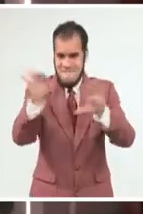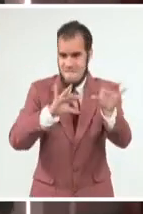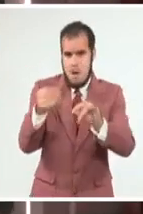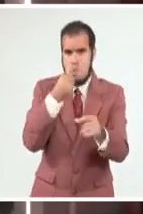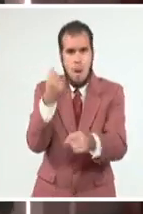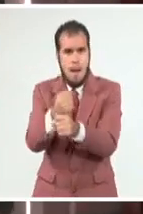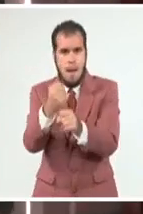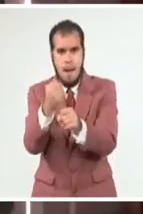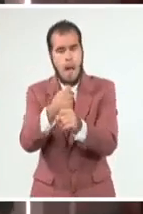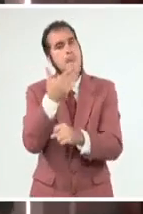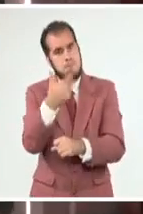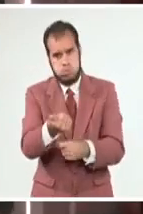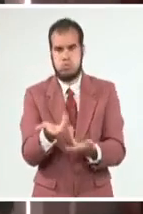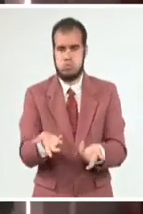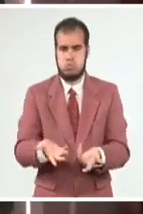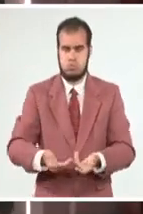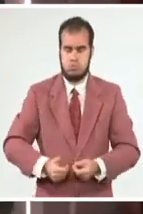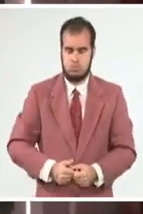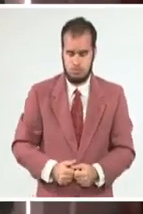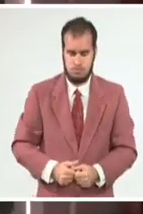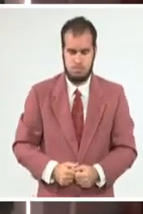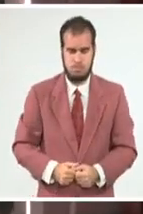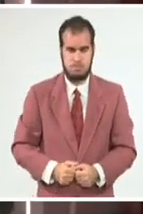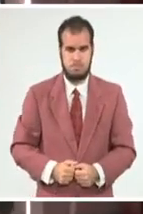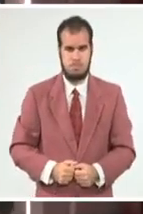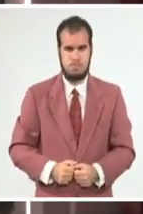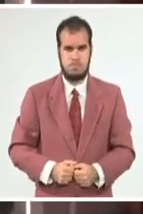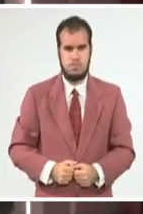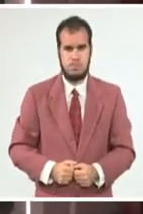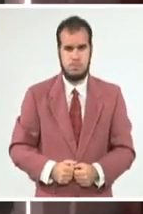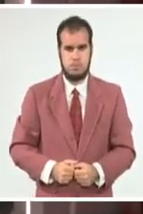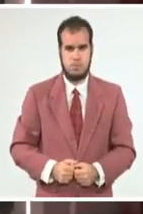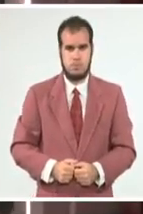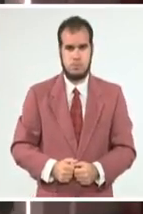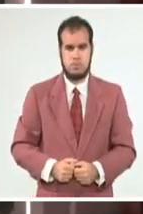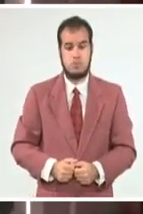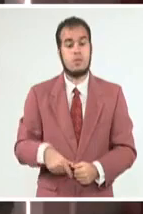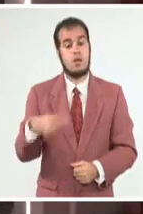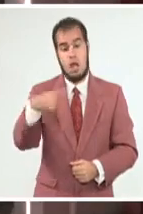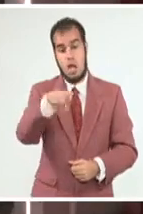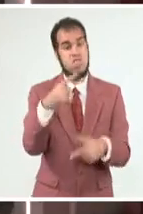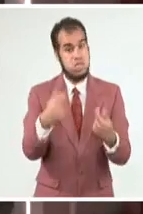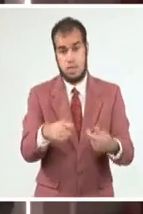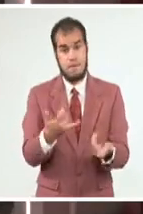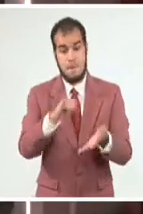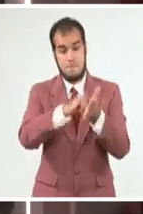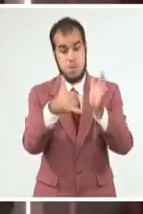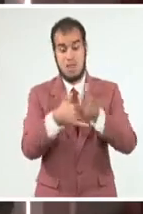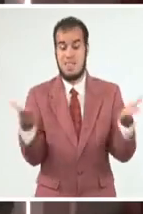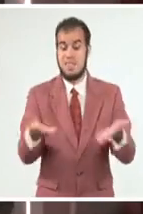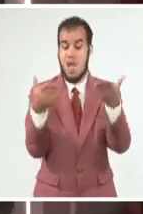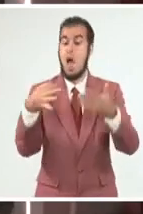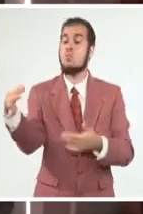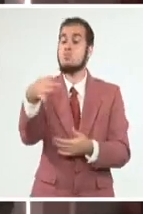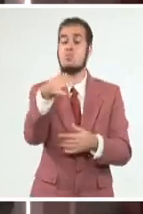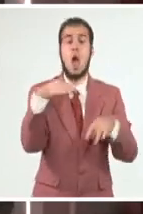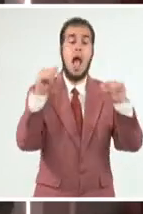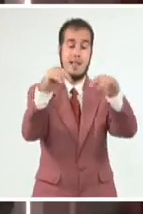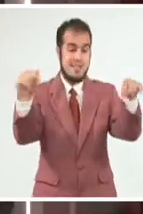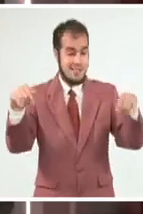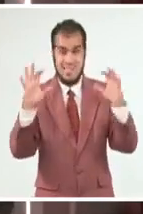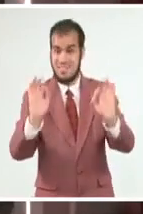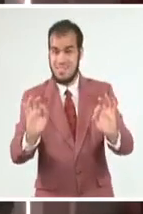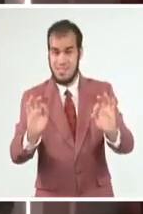que saberlo aprovechar. Por lo tanto, esto responde a otro concepto. Los proyectos de desarrollo local, los proyectos de